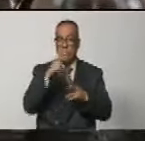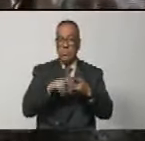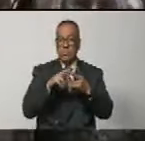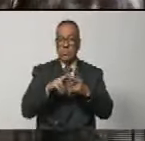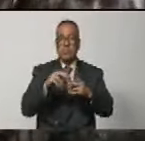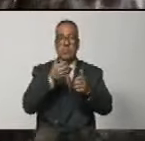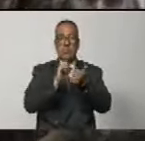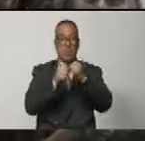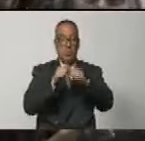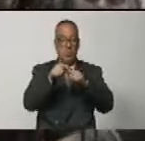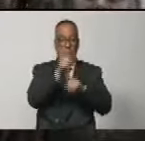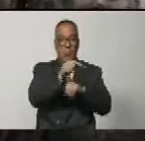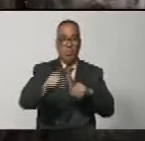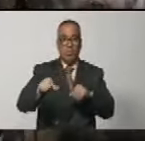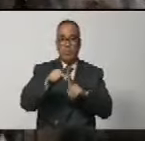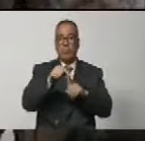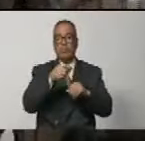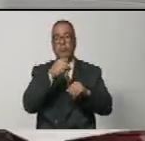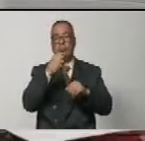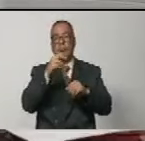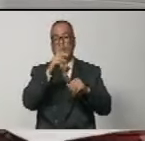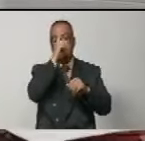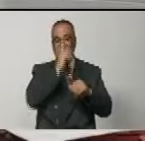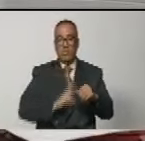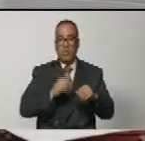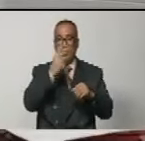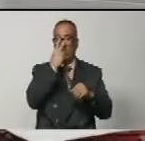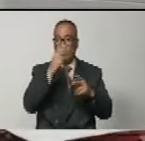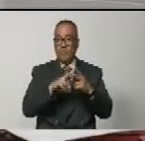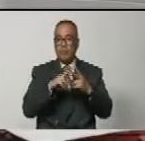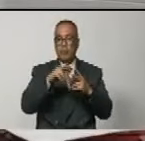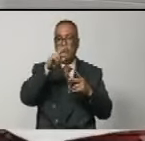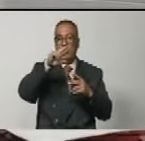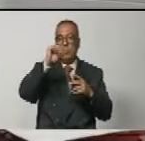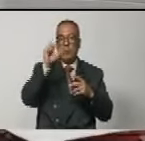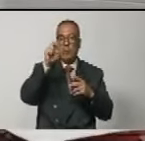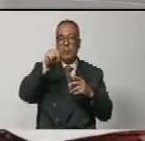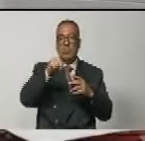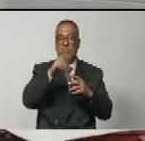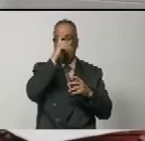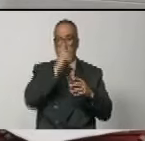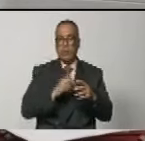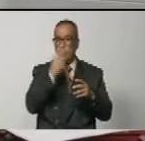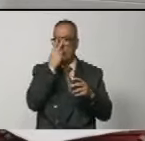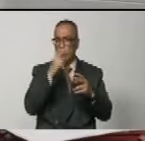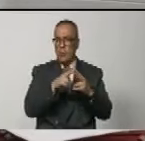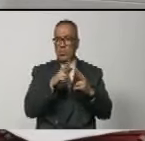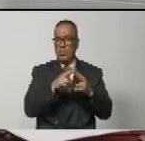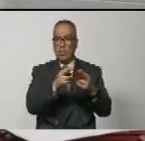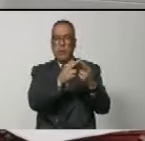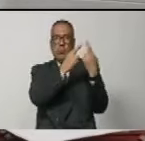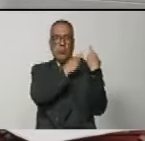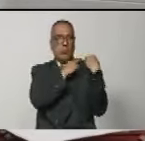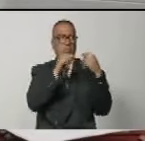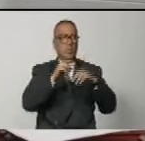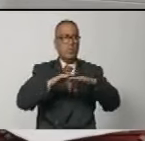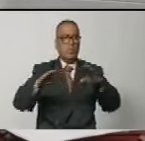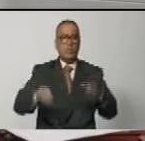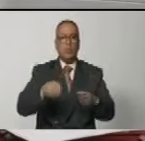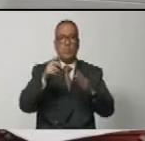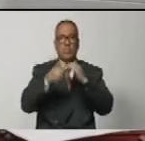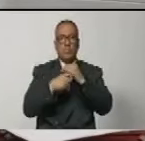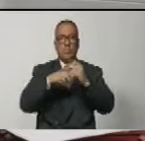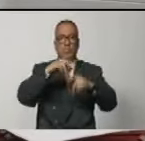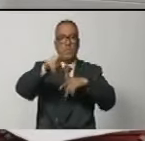área deportiva para personas con discapacidad visual. Irene Hernández, discapacidad visual, representante de la Mesa Técnica